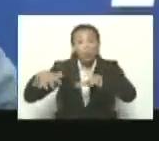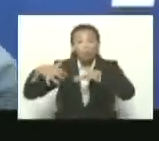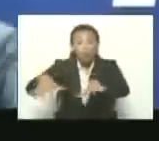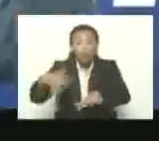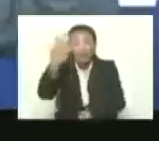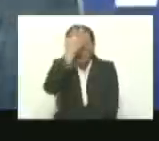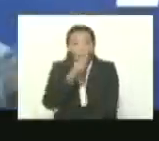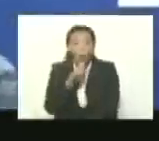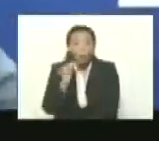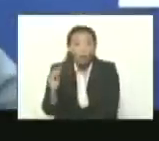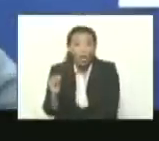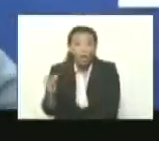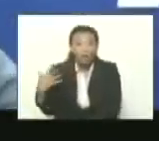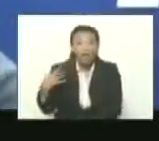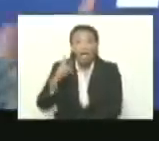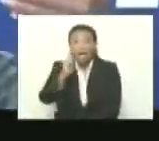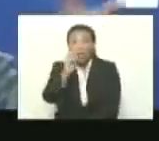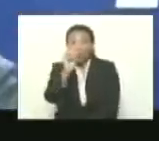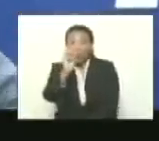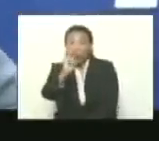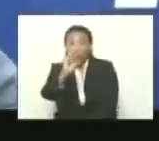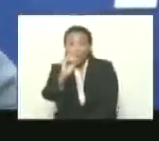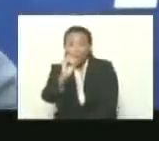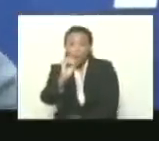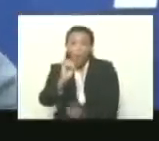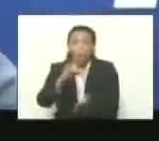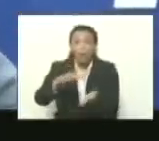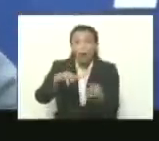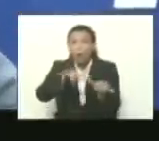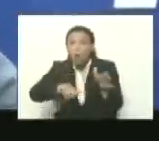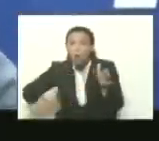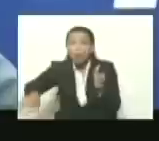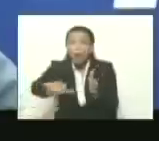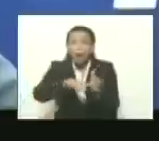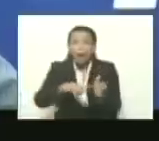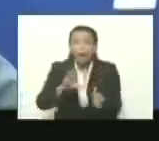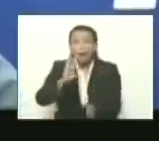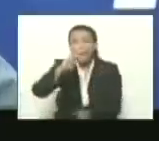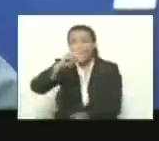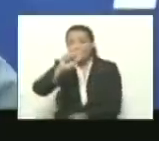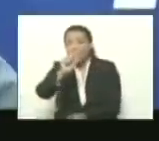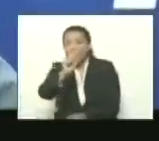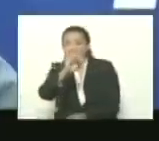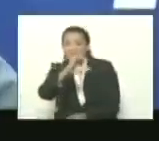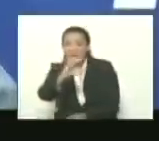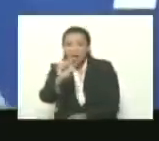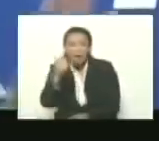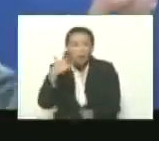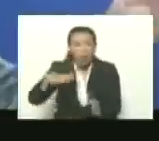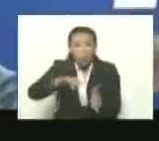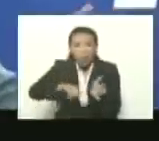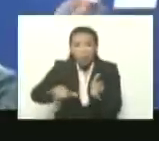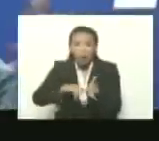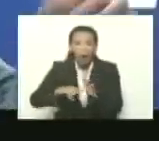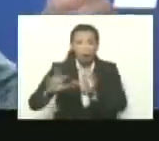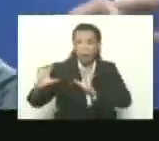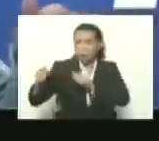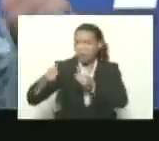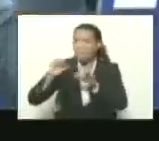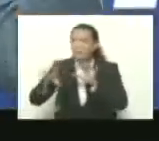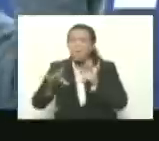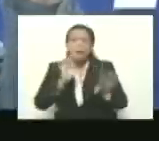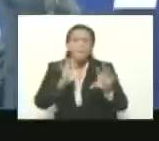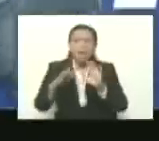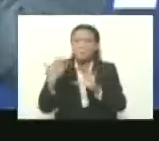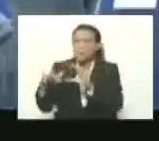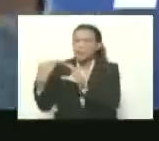Guaycaipuro, en el topo, la Matica, ¿no? Parte de mi eje. ¿Por la Matica? Sí, por la Matica. Y eso fue con mensaje, vámonos para la